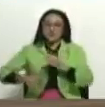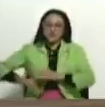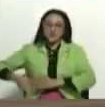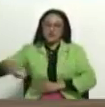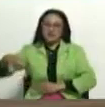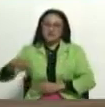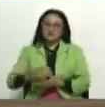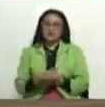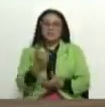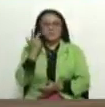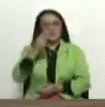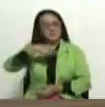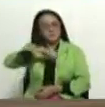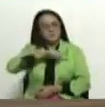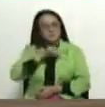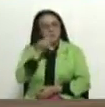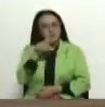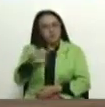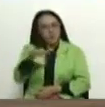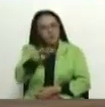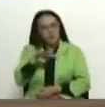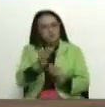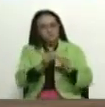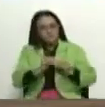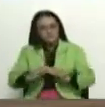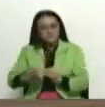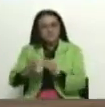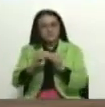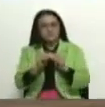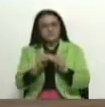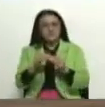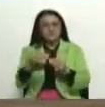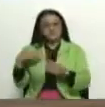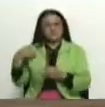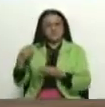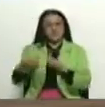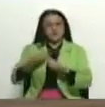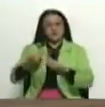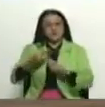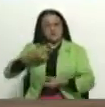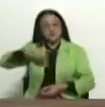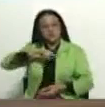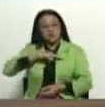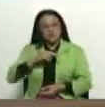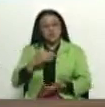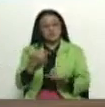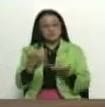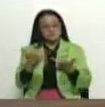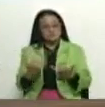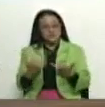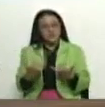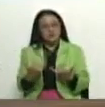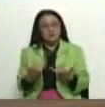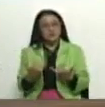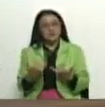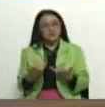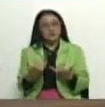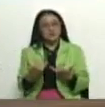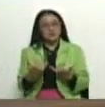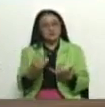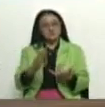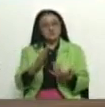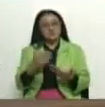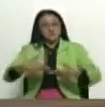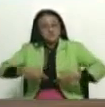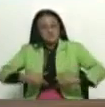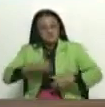riquezas para nuestro pueblo y recuperando, como lo vamos a recuperar más temprano que tarde, producto del